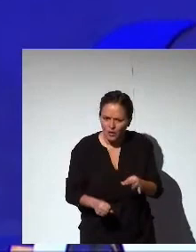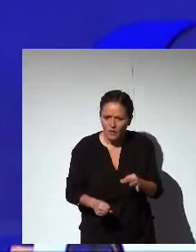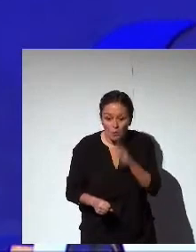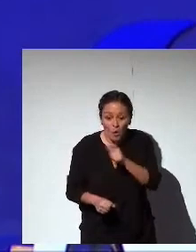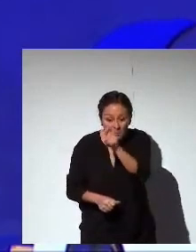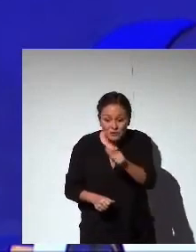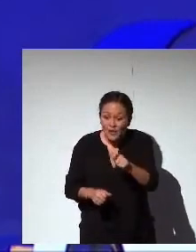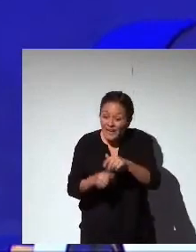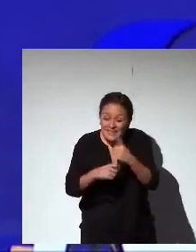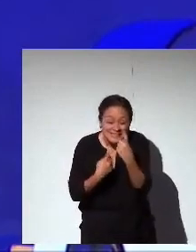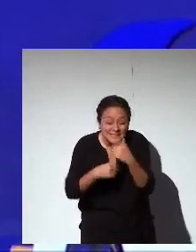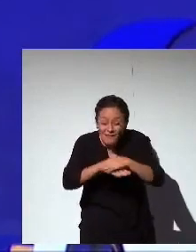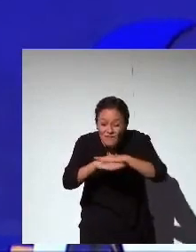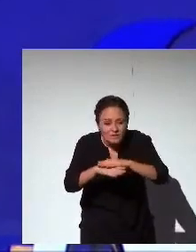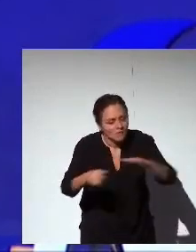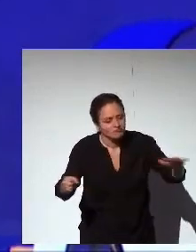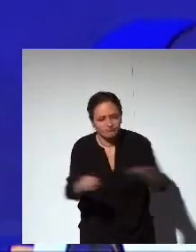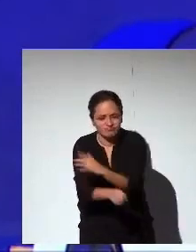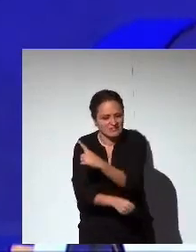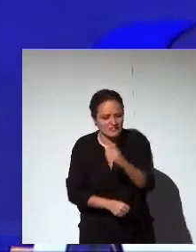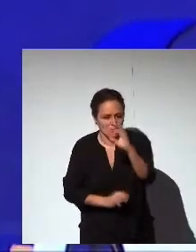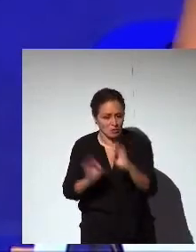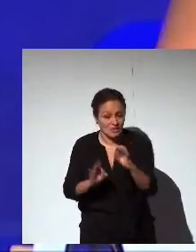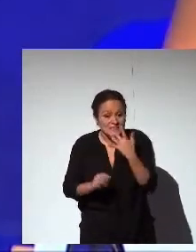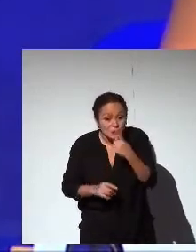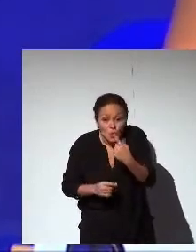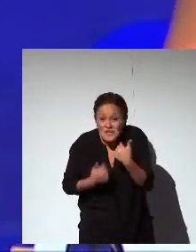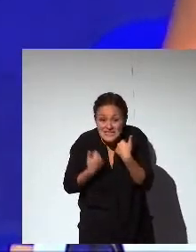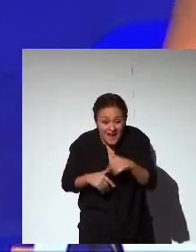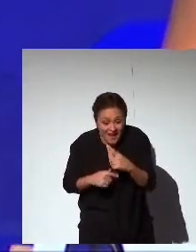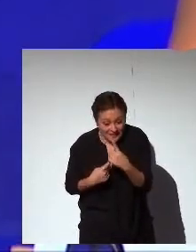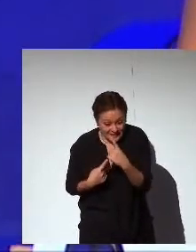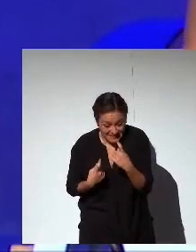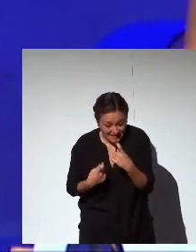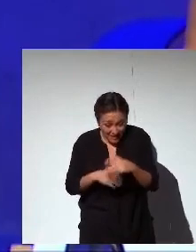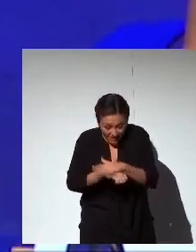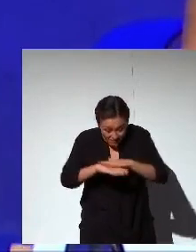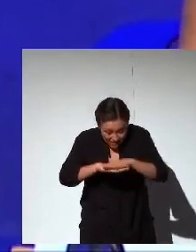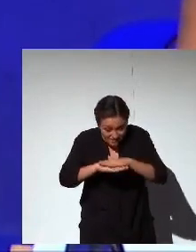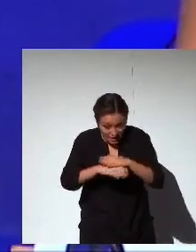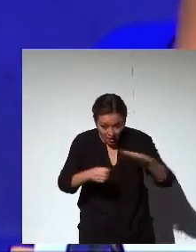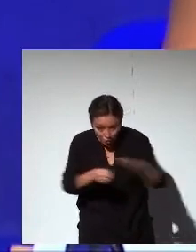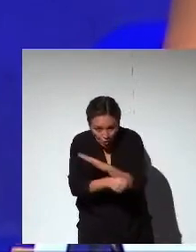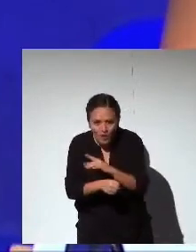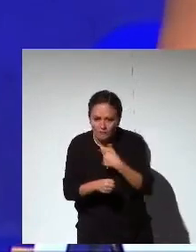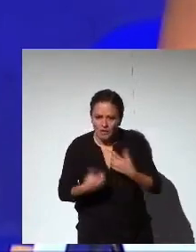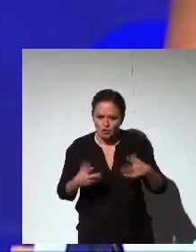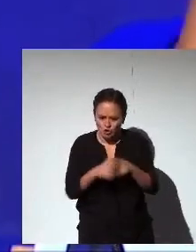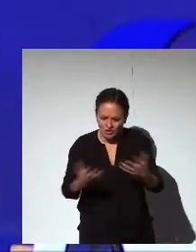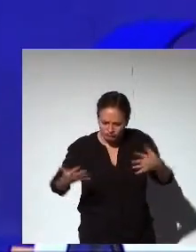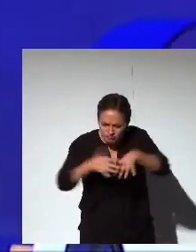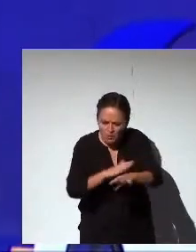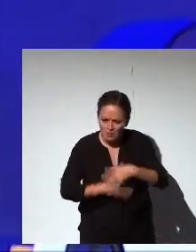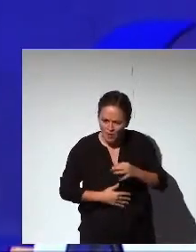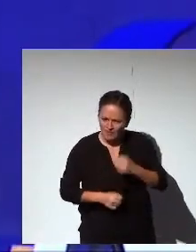sus necesidades básicas cubiertas y solo teniendo tus necesidades básicas cubiertas eres capaz de integrarte en la sociedad, eres capaz de buscar un